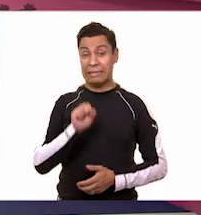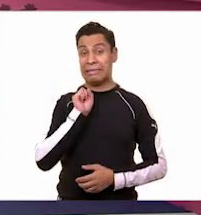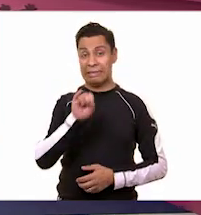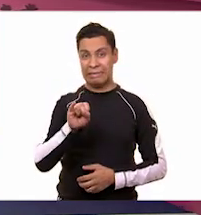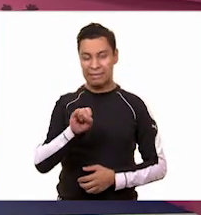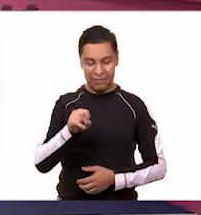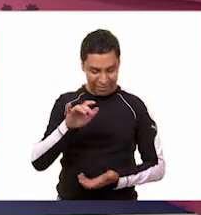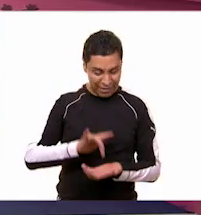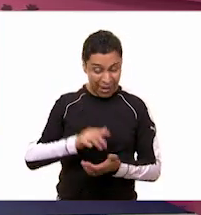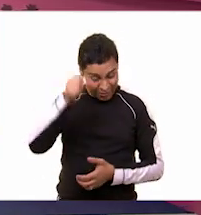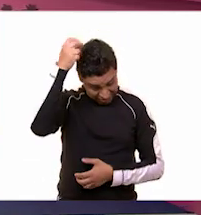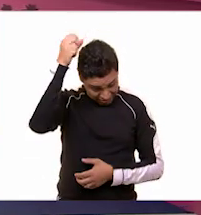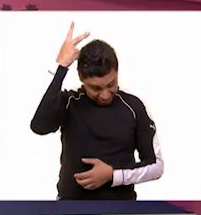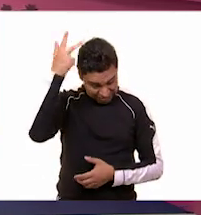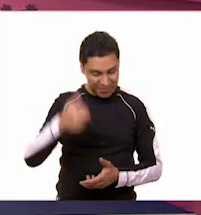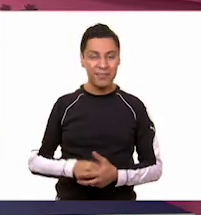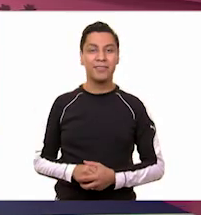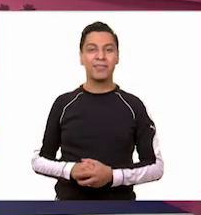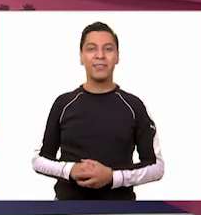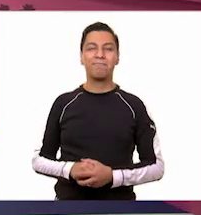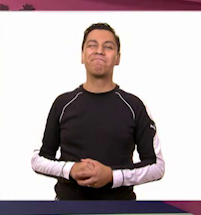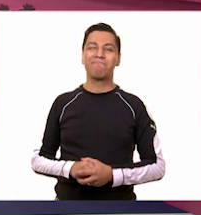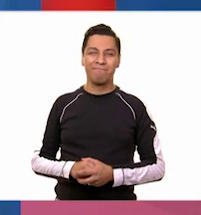muchas gracias también a ti, Raulito.